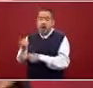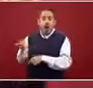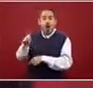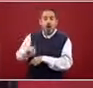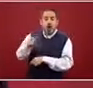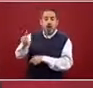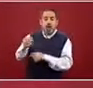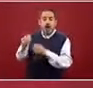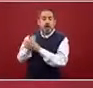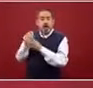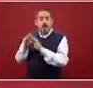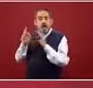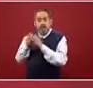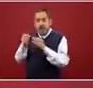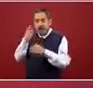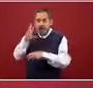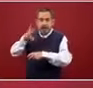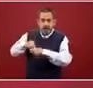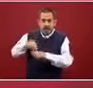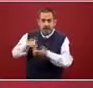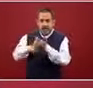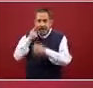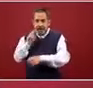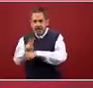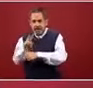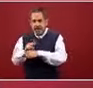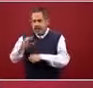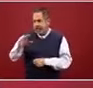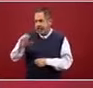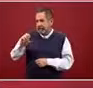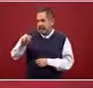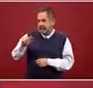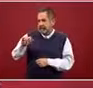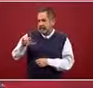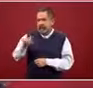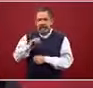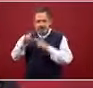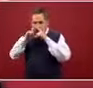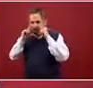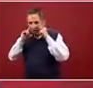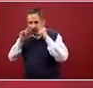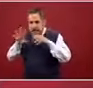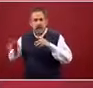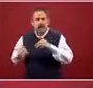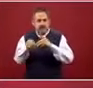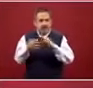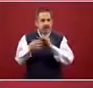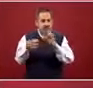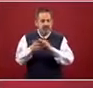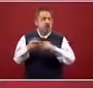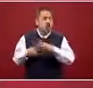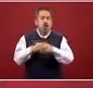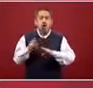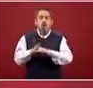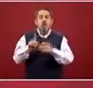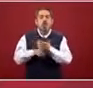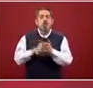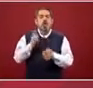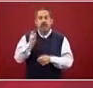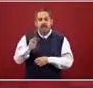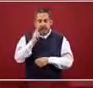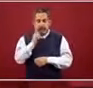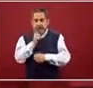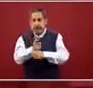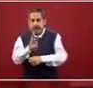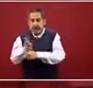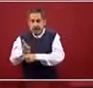también todas las capacidades del sistema de vigilancia centinela de la influenza. Y les iremos comentando no solamente los casos